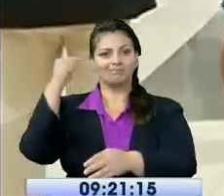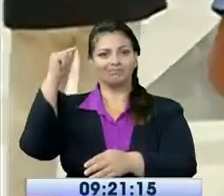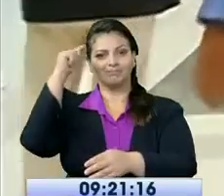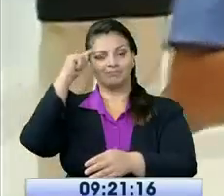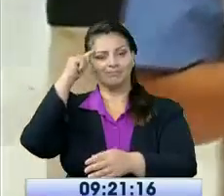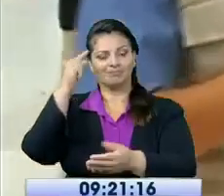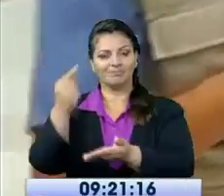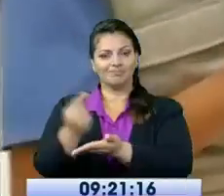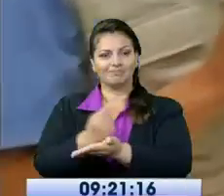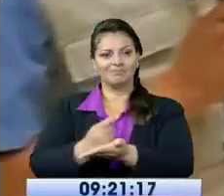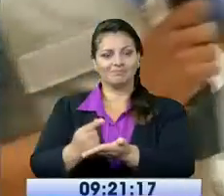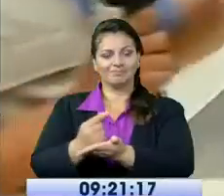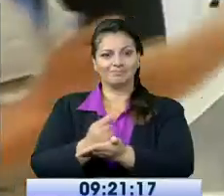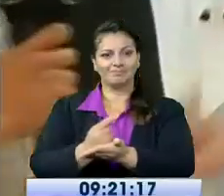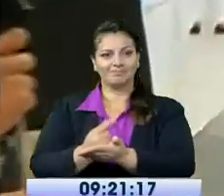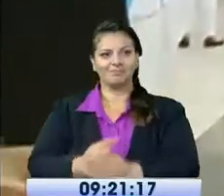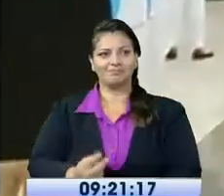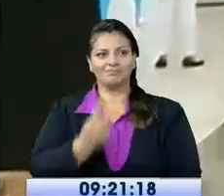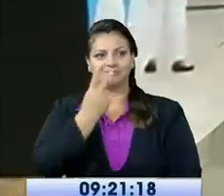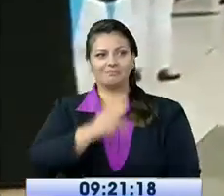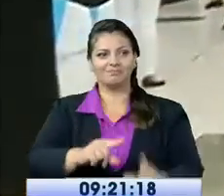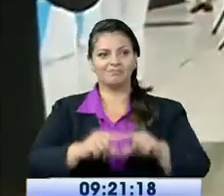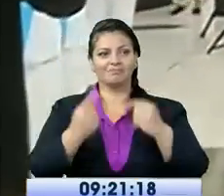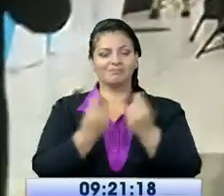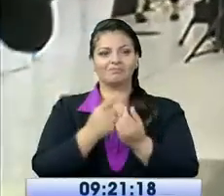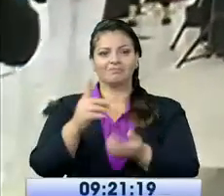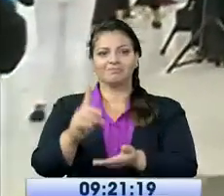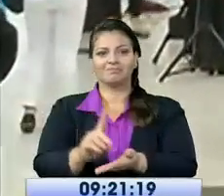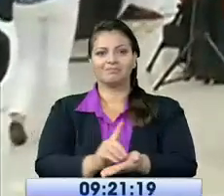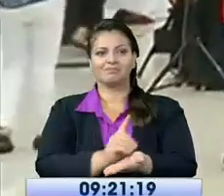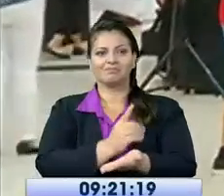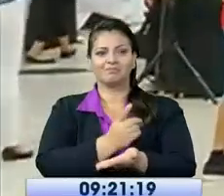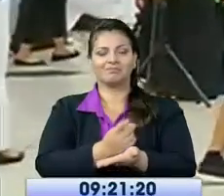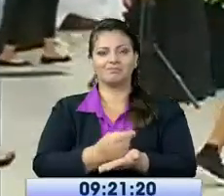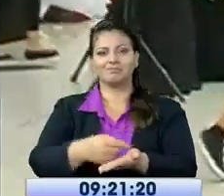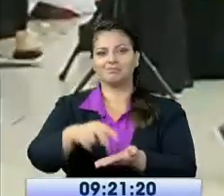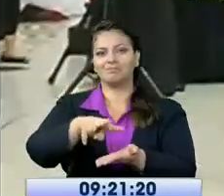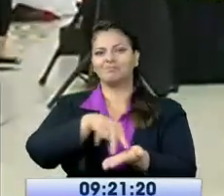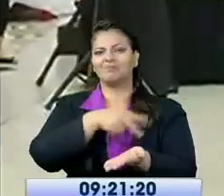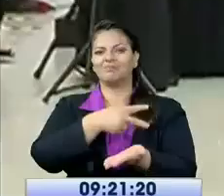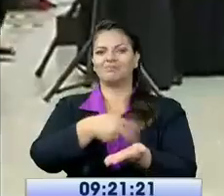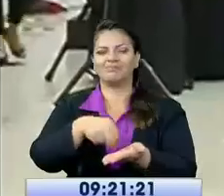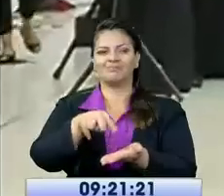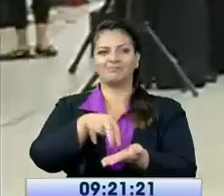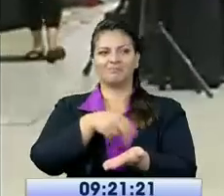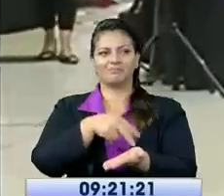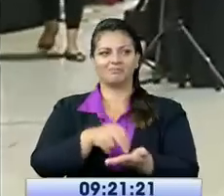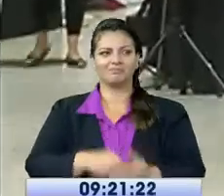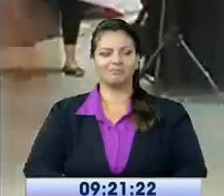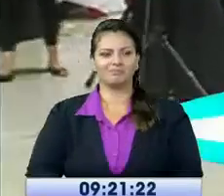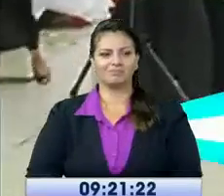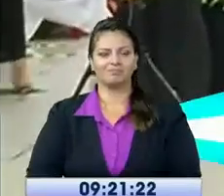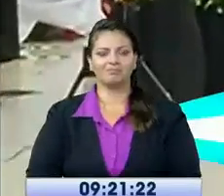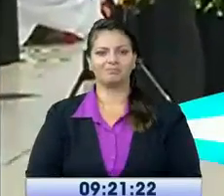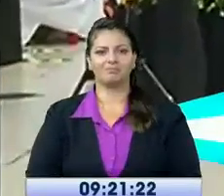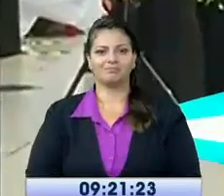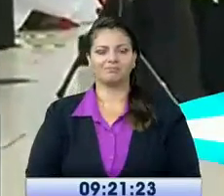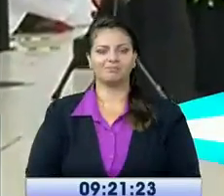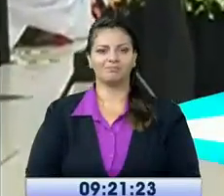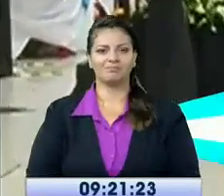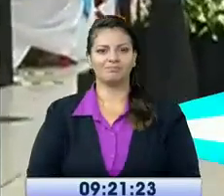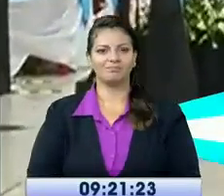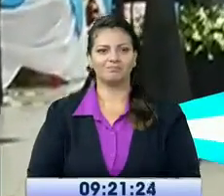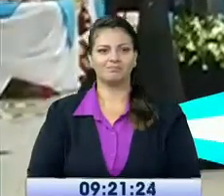bello pasacalle que es un compendio, un popurrí de los mejores éxitos del Ecuador. Empezaron por